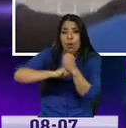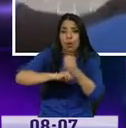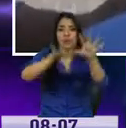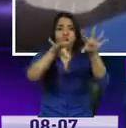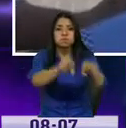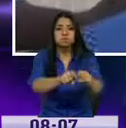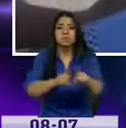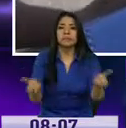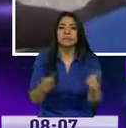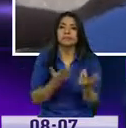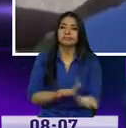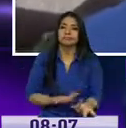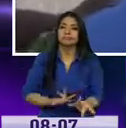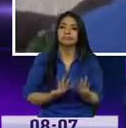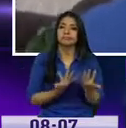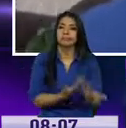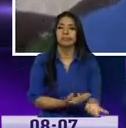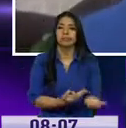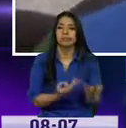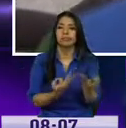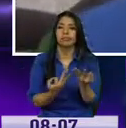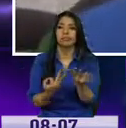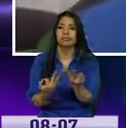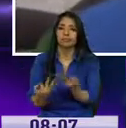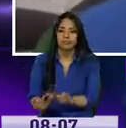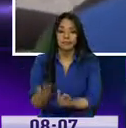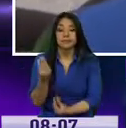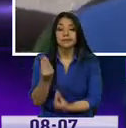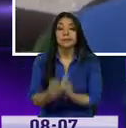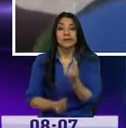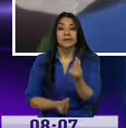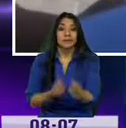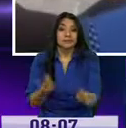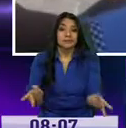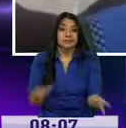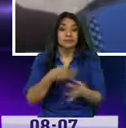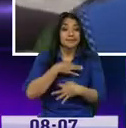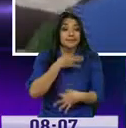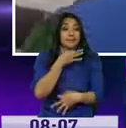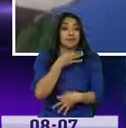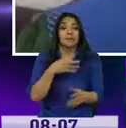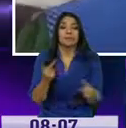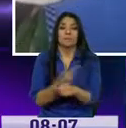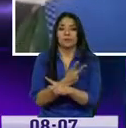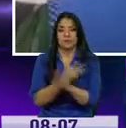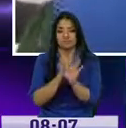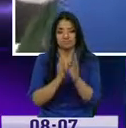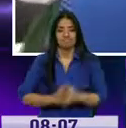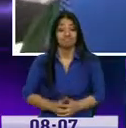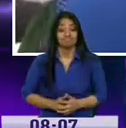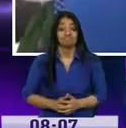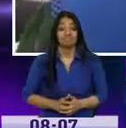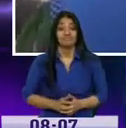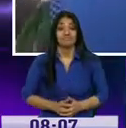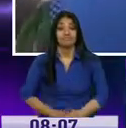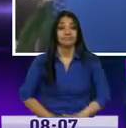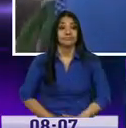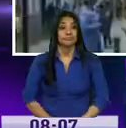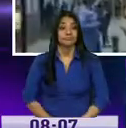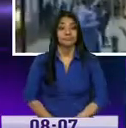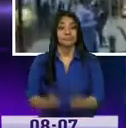detengan y no le responde inmediatamente, imagínense a los civiles. Eso nomás digo yo. Increíble, ojalá